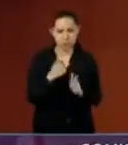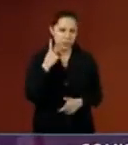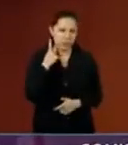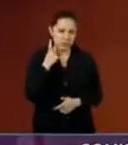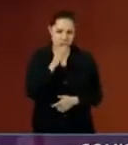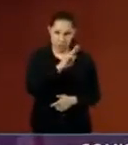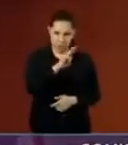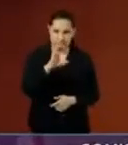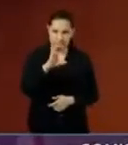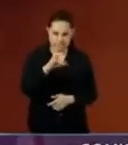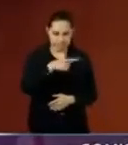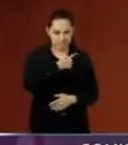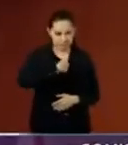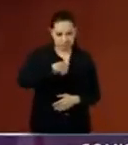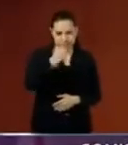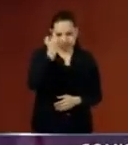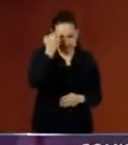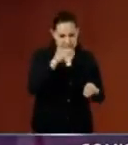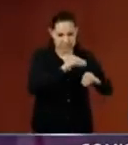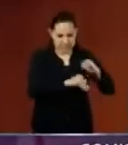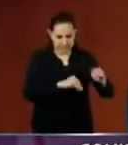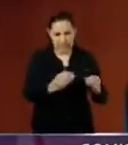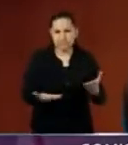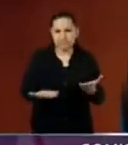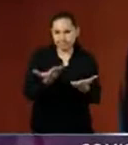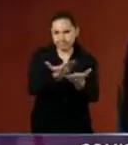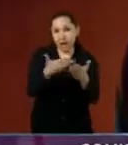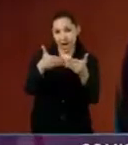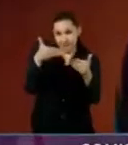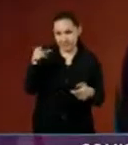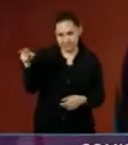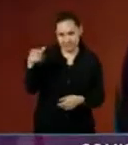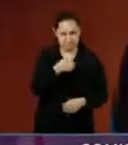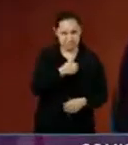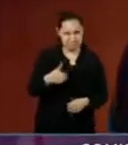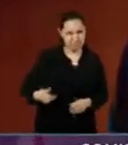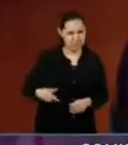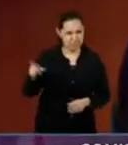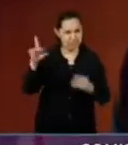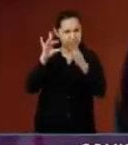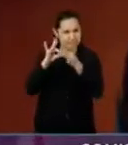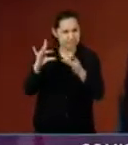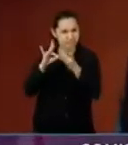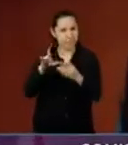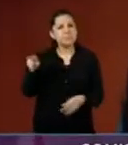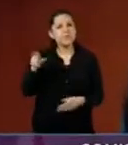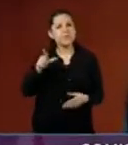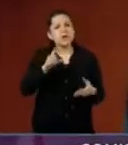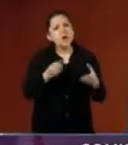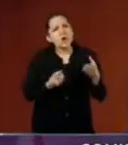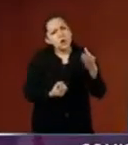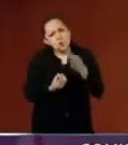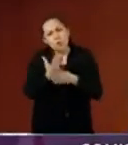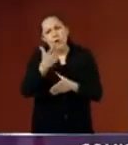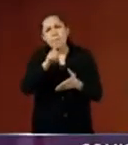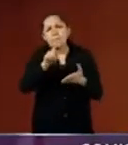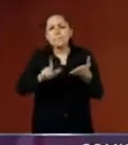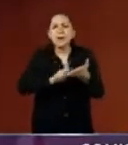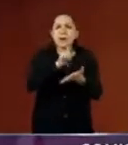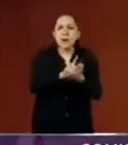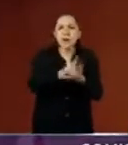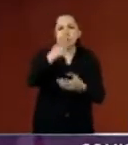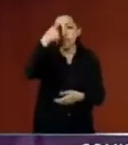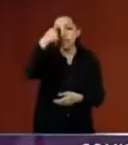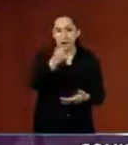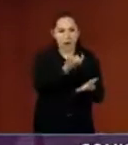iniciativa que, bien lo comentó la presidenta, expide la ley del ingreso mínimo vital, por la